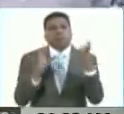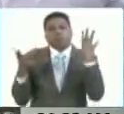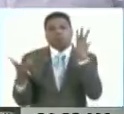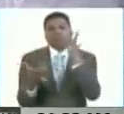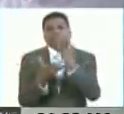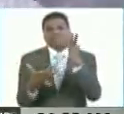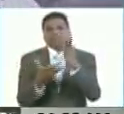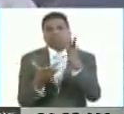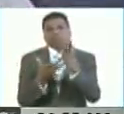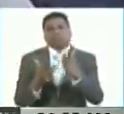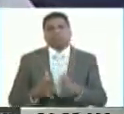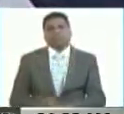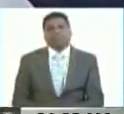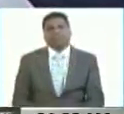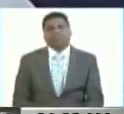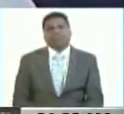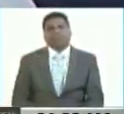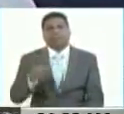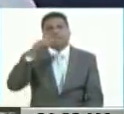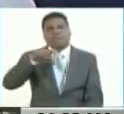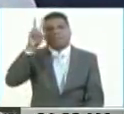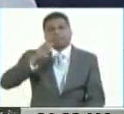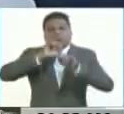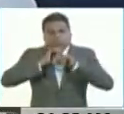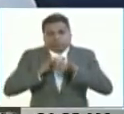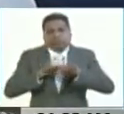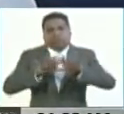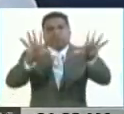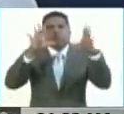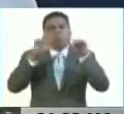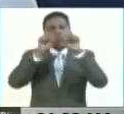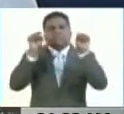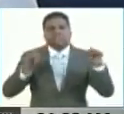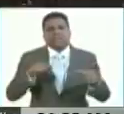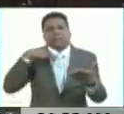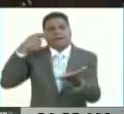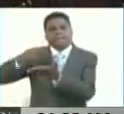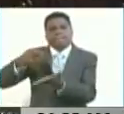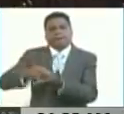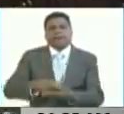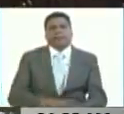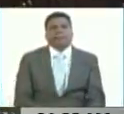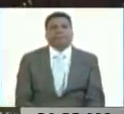tecnológica, para que el país siga expandiendo todos sus sistemas de pago.